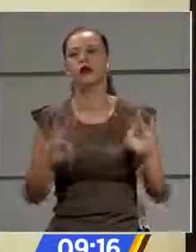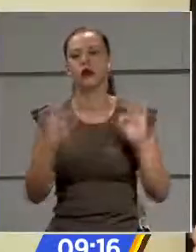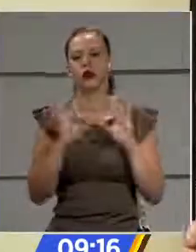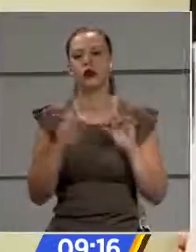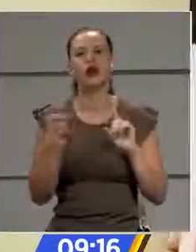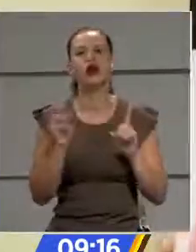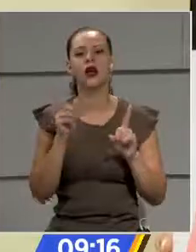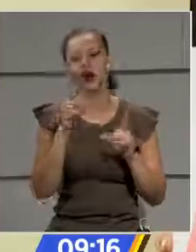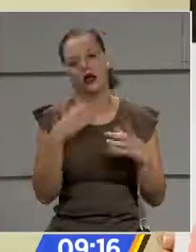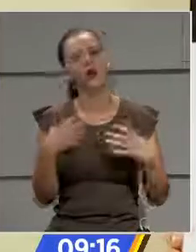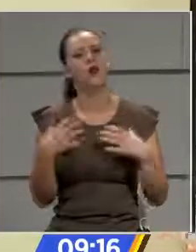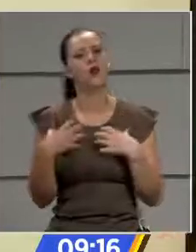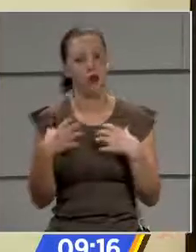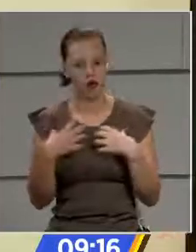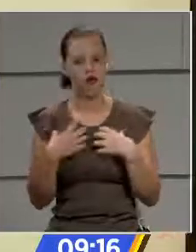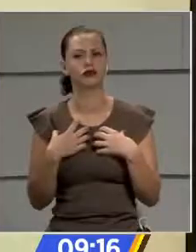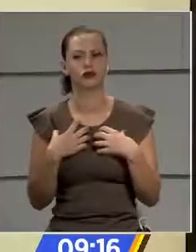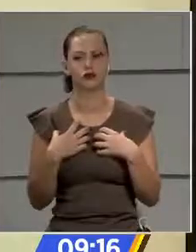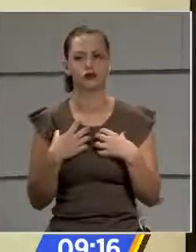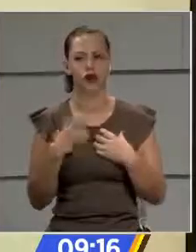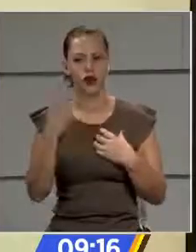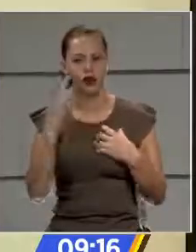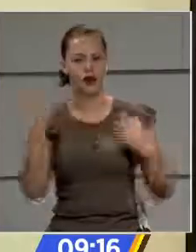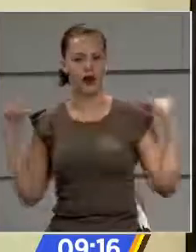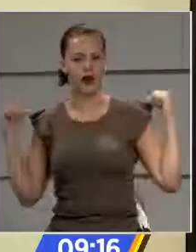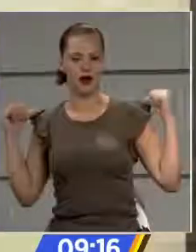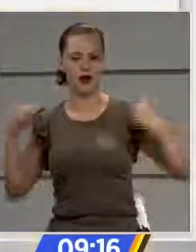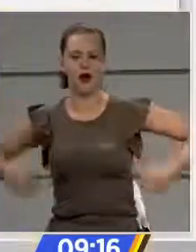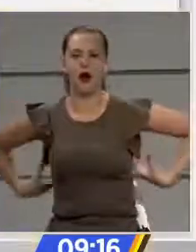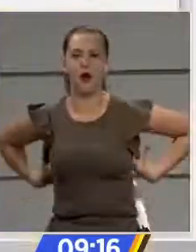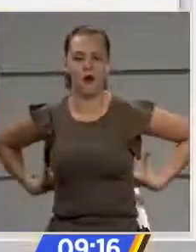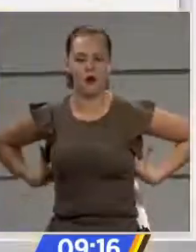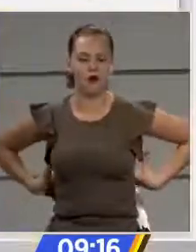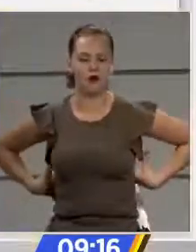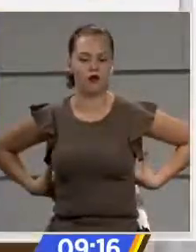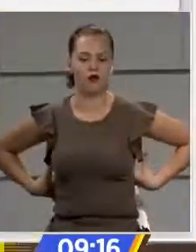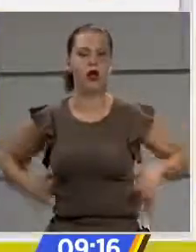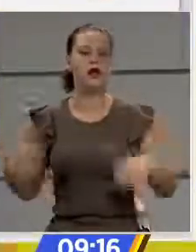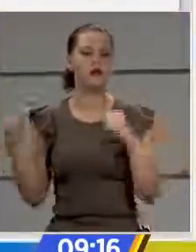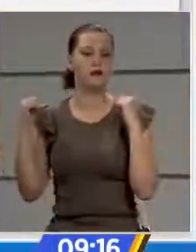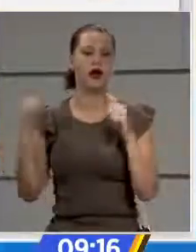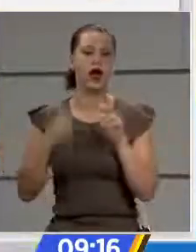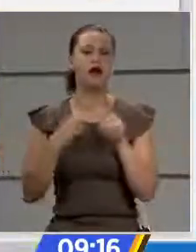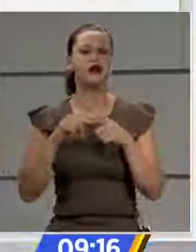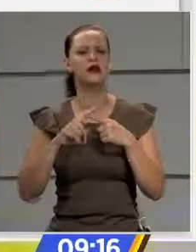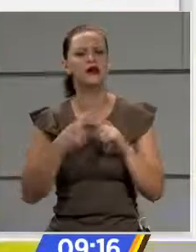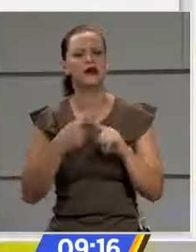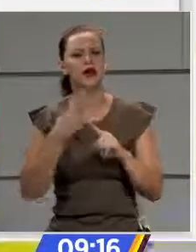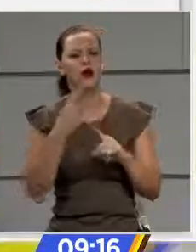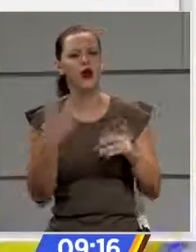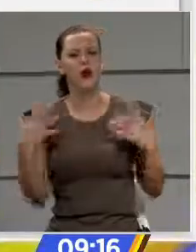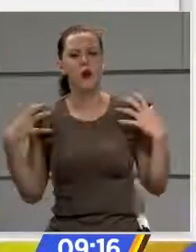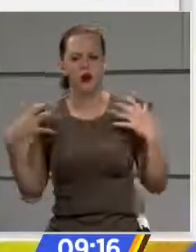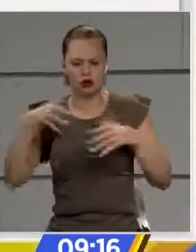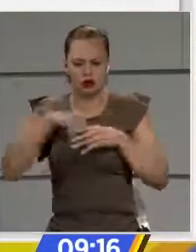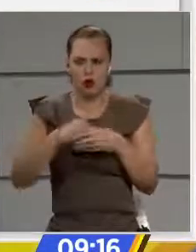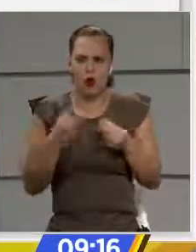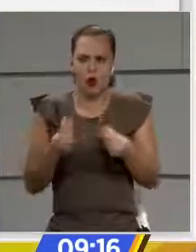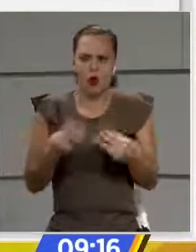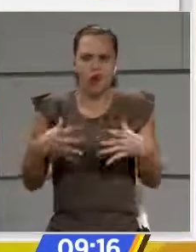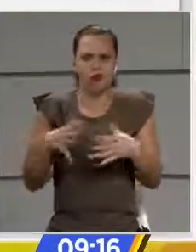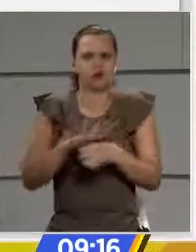nuestros pulmones que están aquí, como en esta partecita aquí atrás en la espalda. A veces decimos, pero ¿cómo nos caben tantas cosas aquí